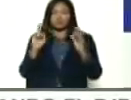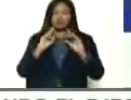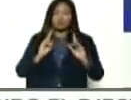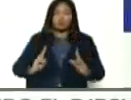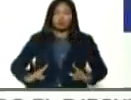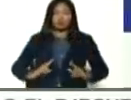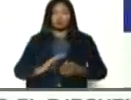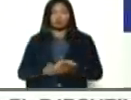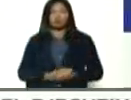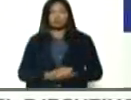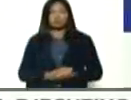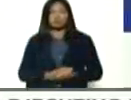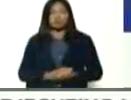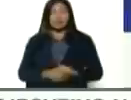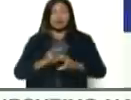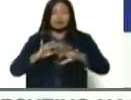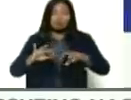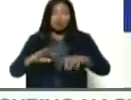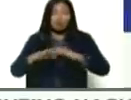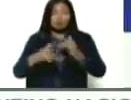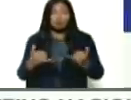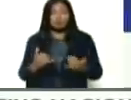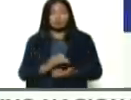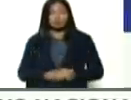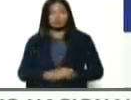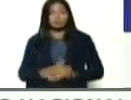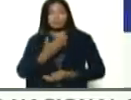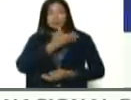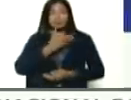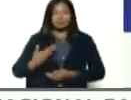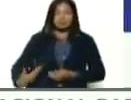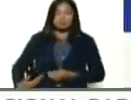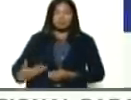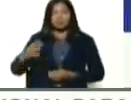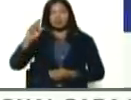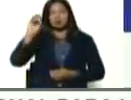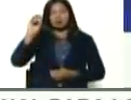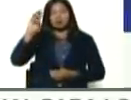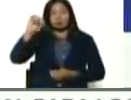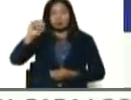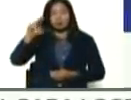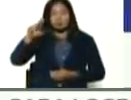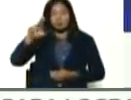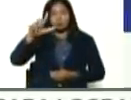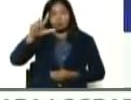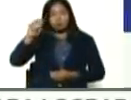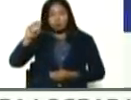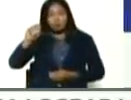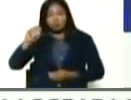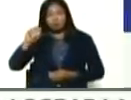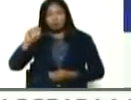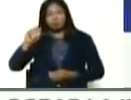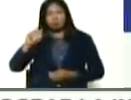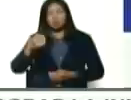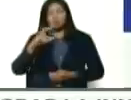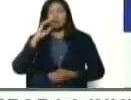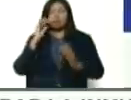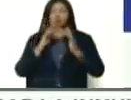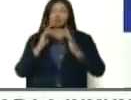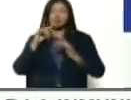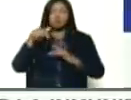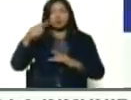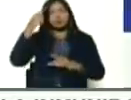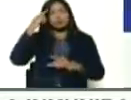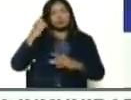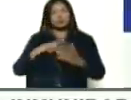gran escritor presidente rómulo gallego precisamente vamos a darle un paseo hoy día